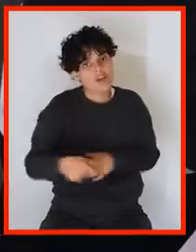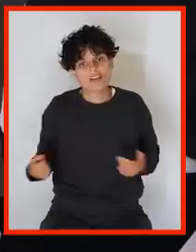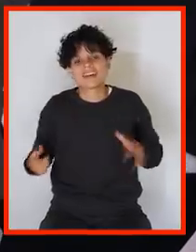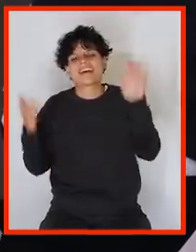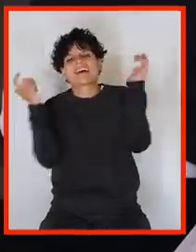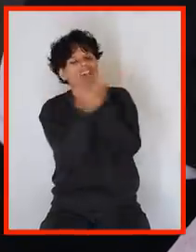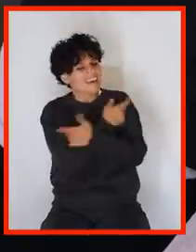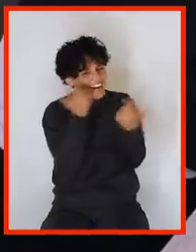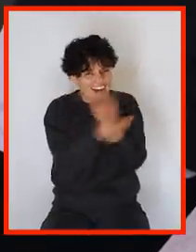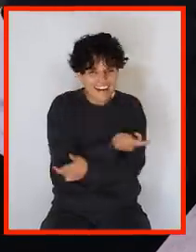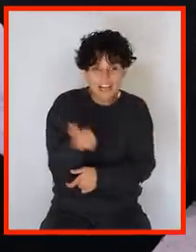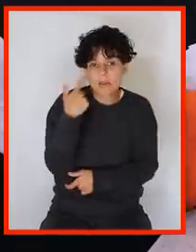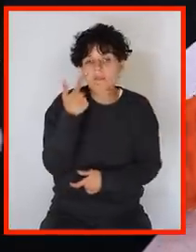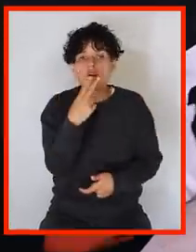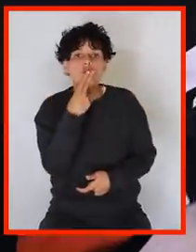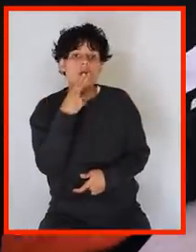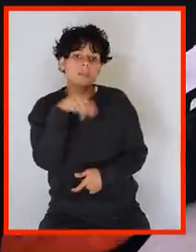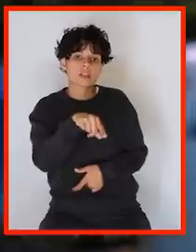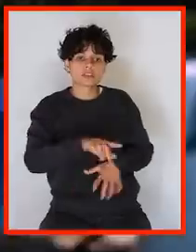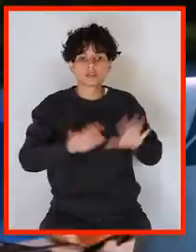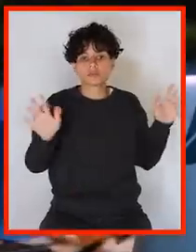Pine, ¿no? ¿Pero fumate uno conmigo, pues?